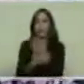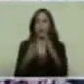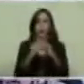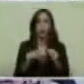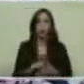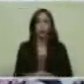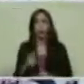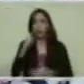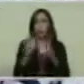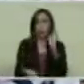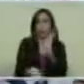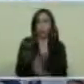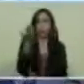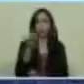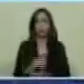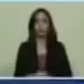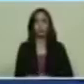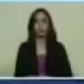Repotenciado,